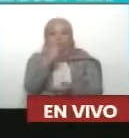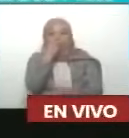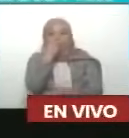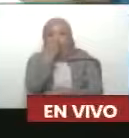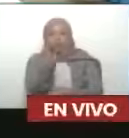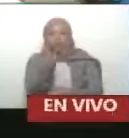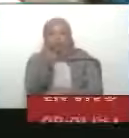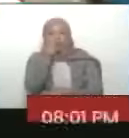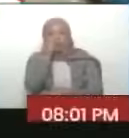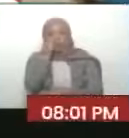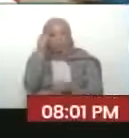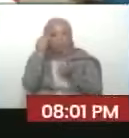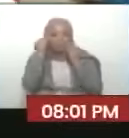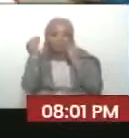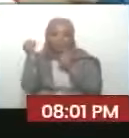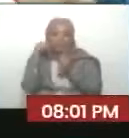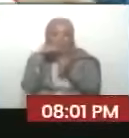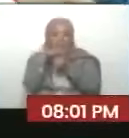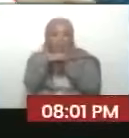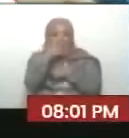Héctor Rodríguez Castro.